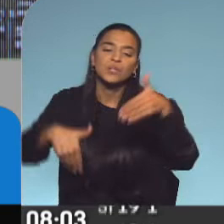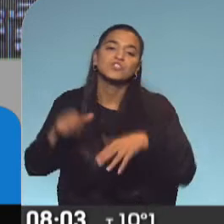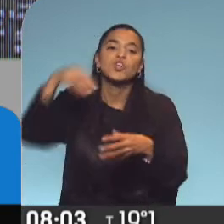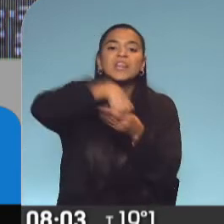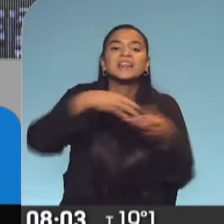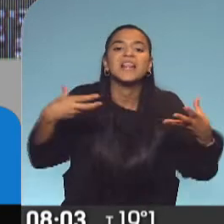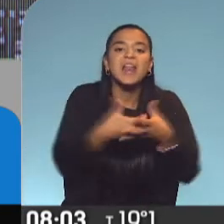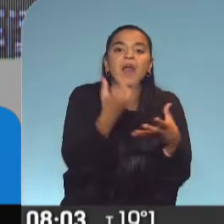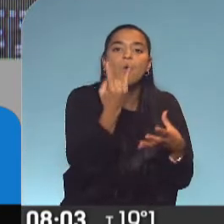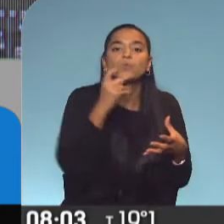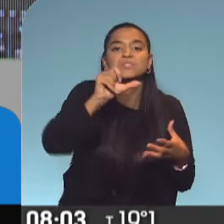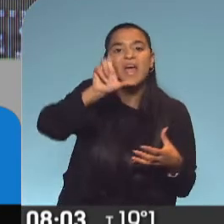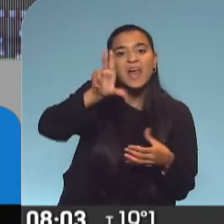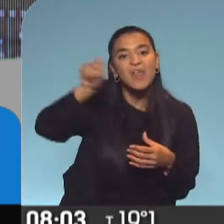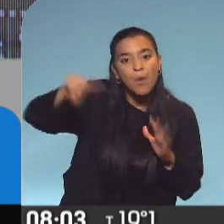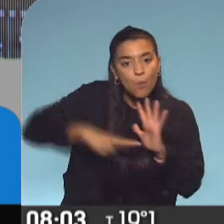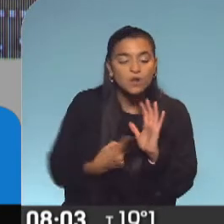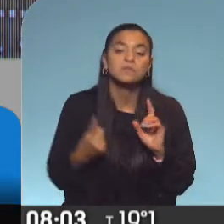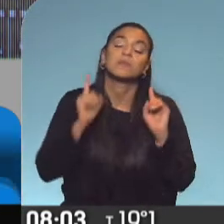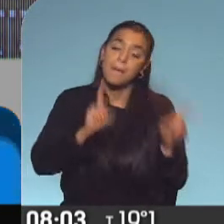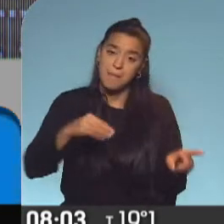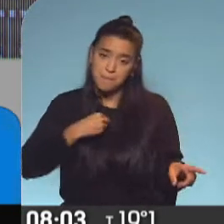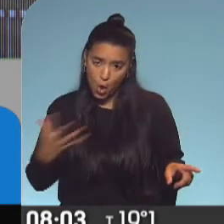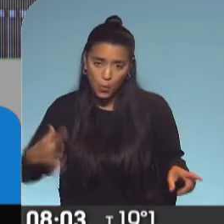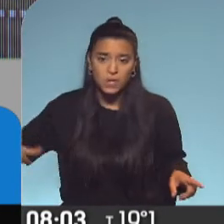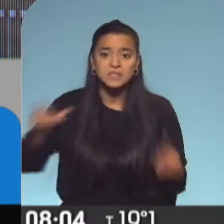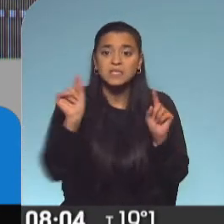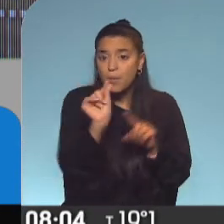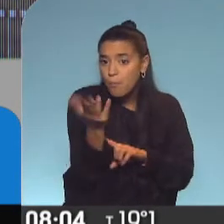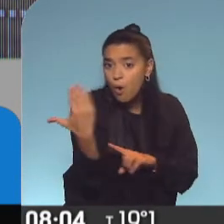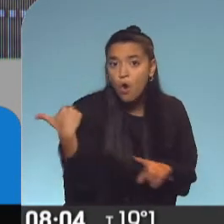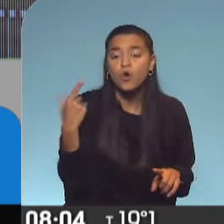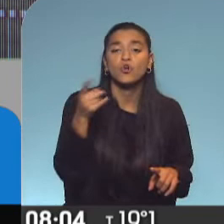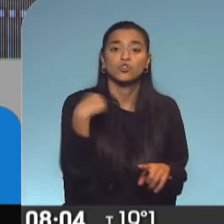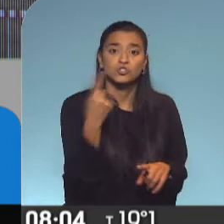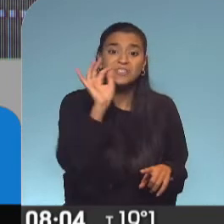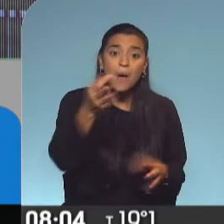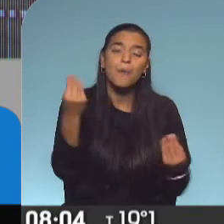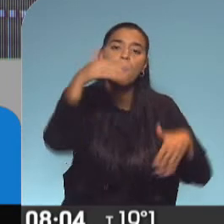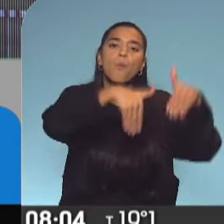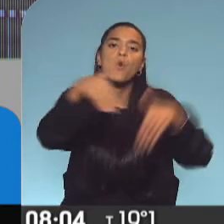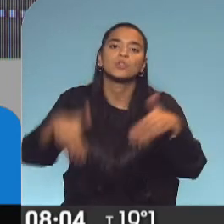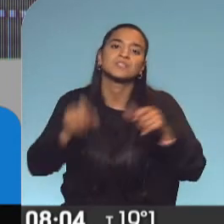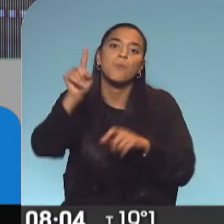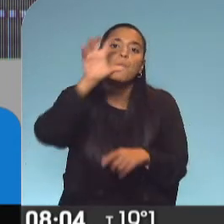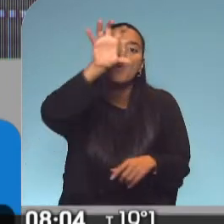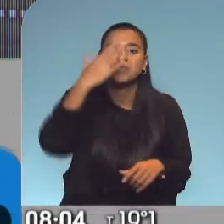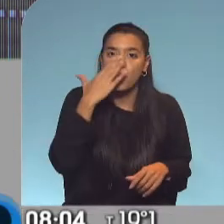Radical en la ciudad de Buenos Aires, también en la provincia de Buenos Aires, y hace poco tiempo sabemos hubo internas en la provincia de Córdoba.